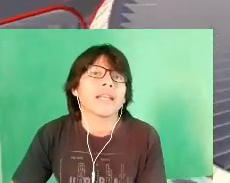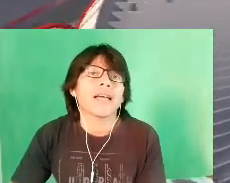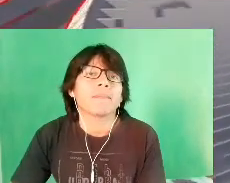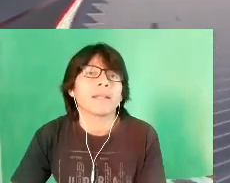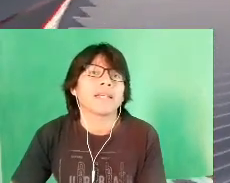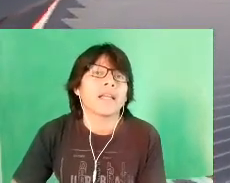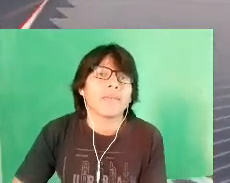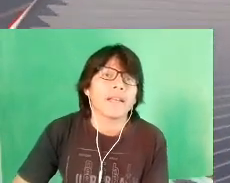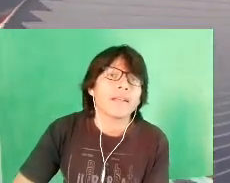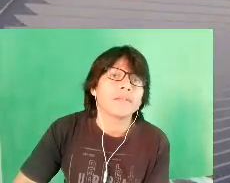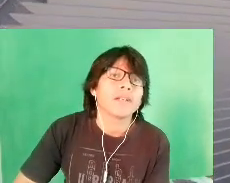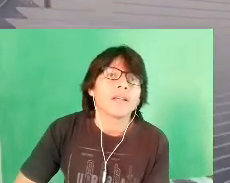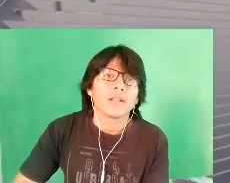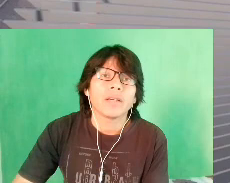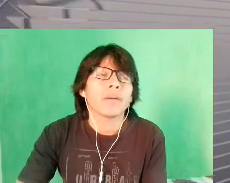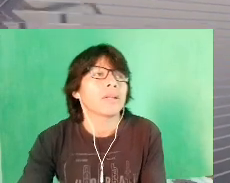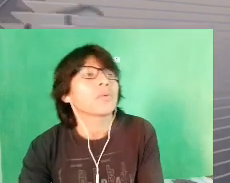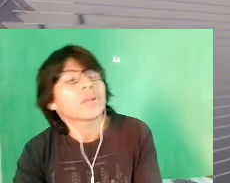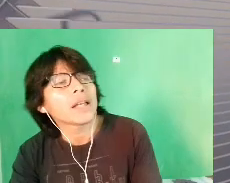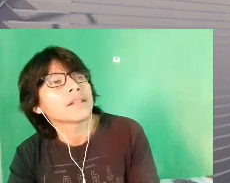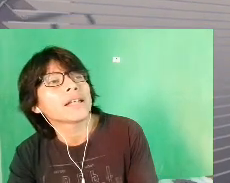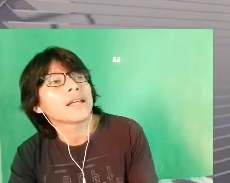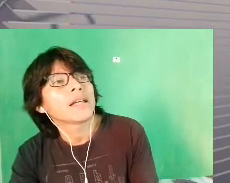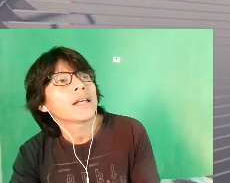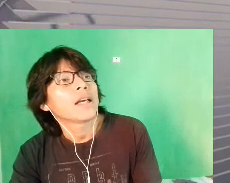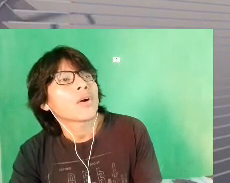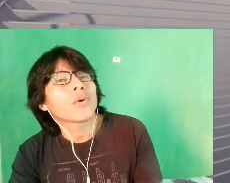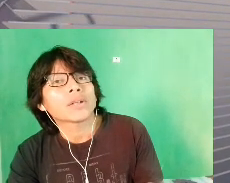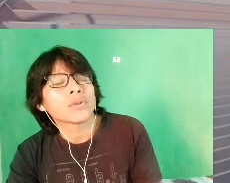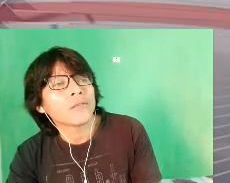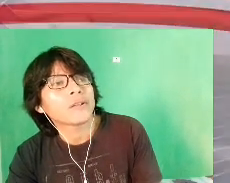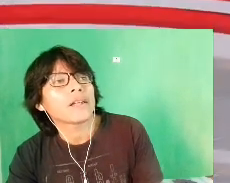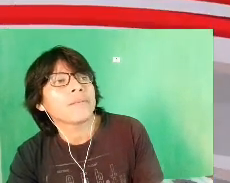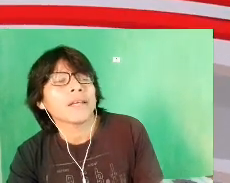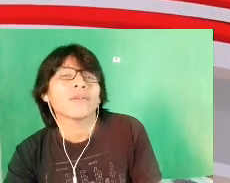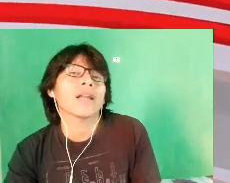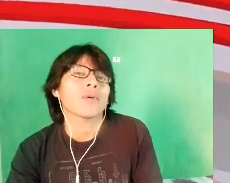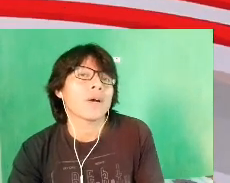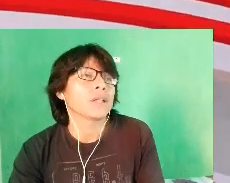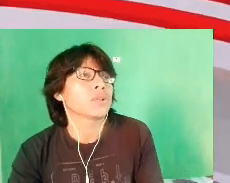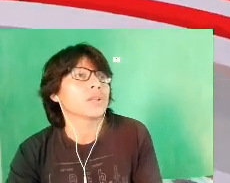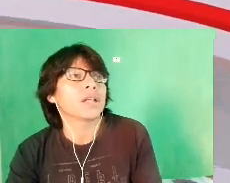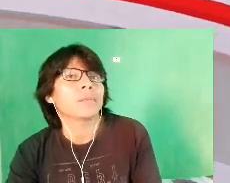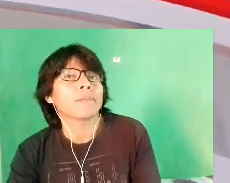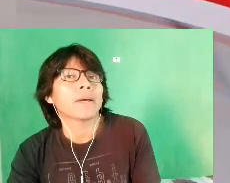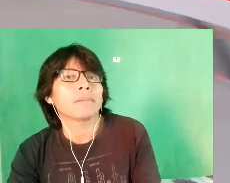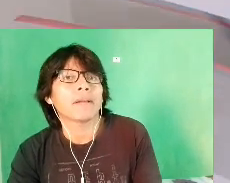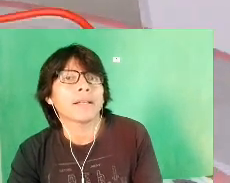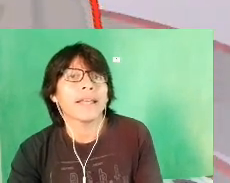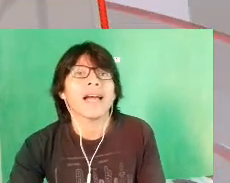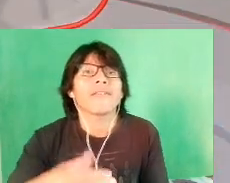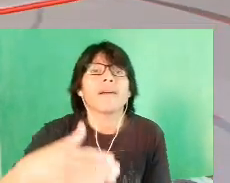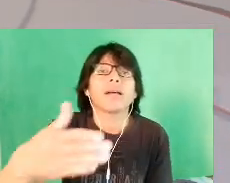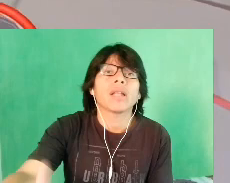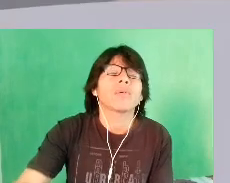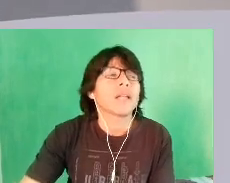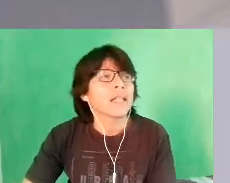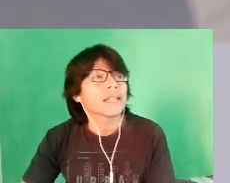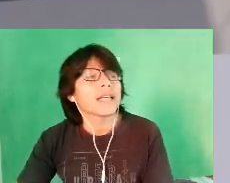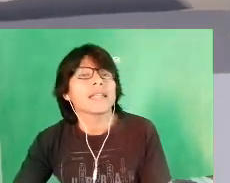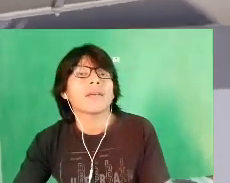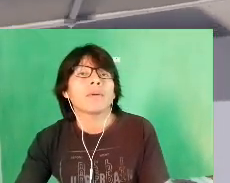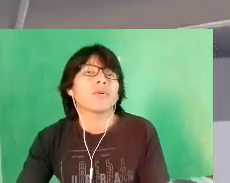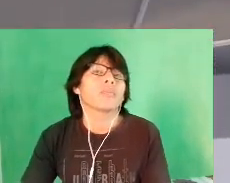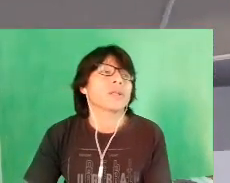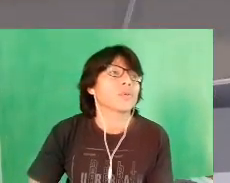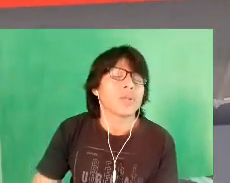Historias, Morena, PT y El Verde, ya había mandado una lista. Corazón y Fuerza de México, la coalición del PRI, PAN y PRD, había mandado una